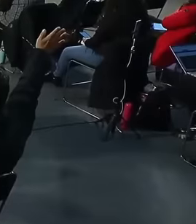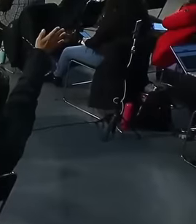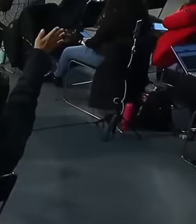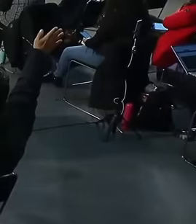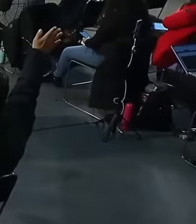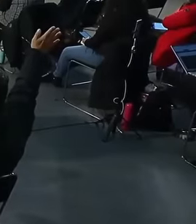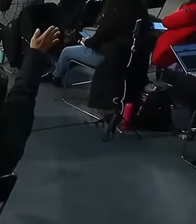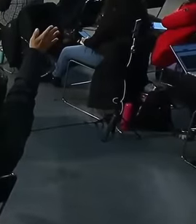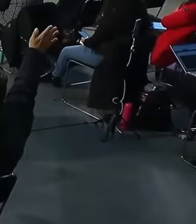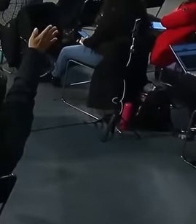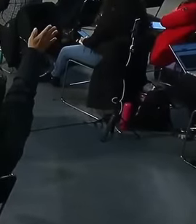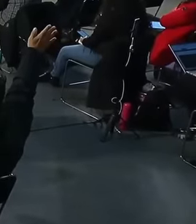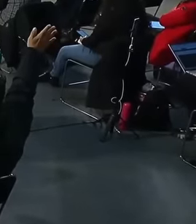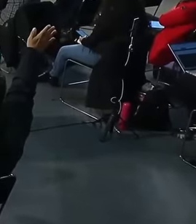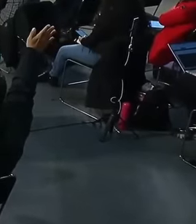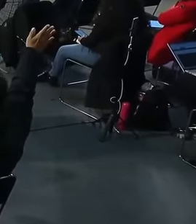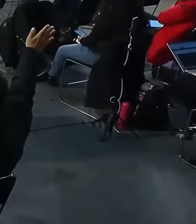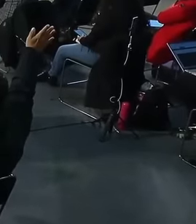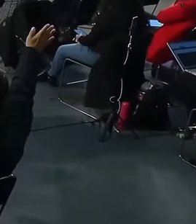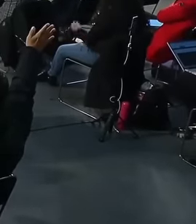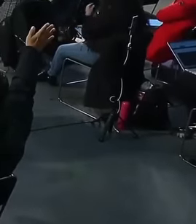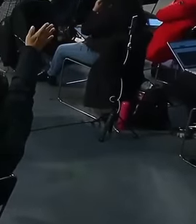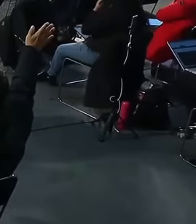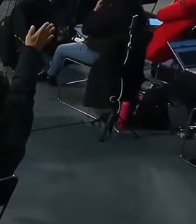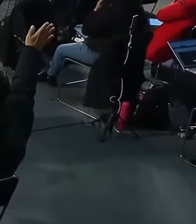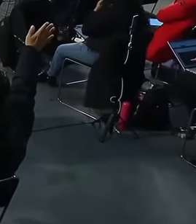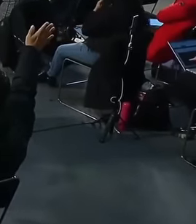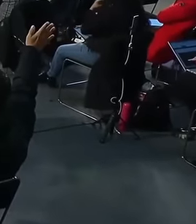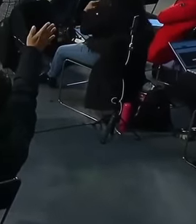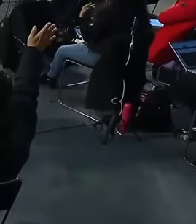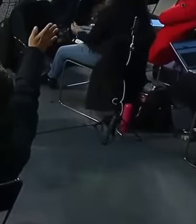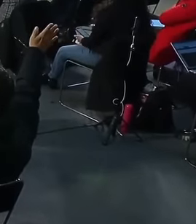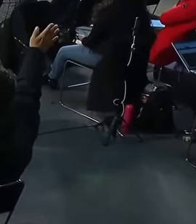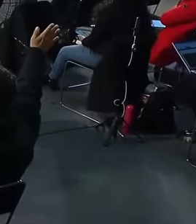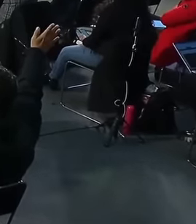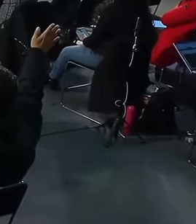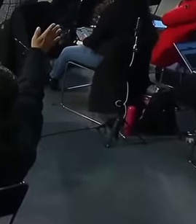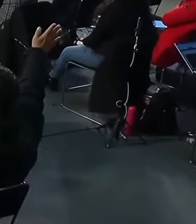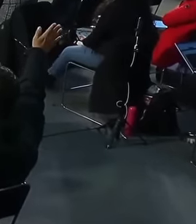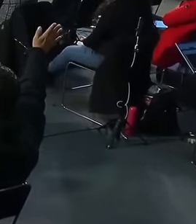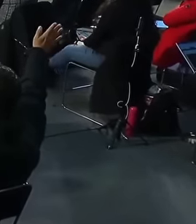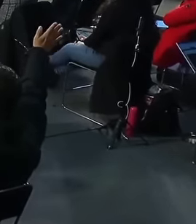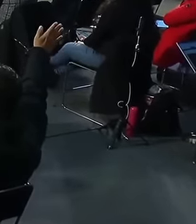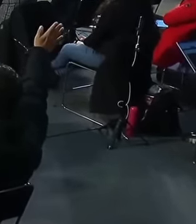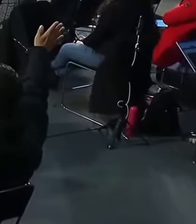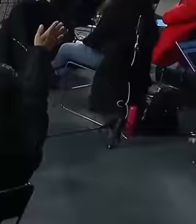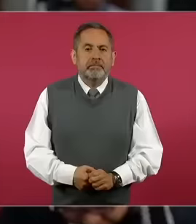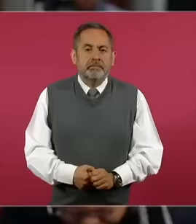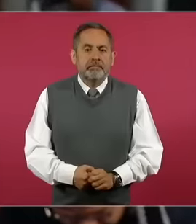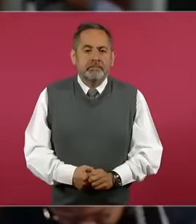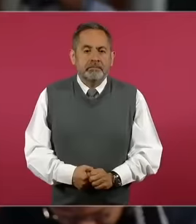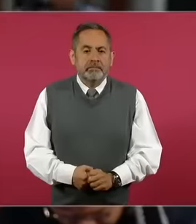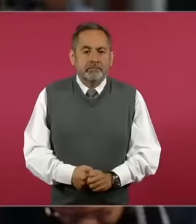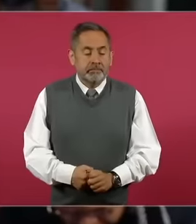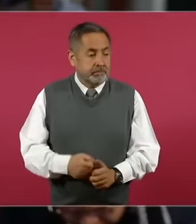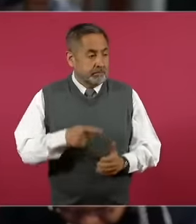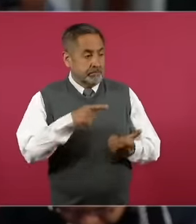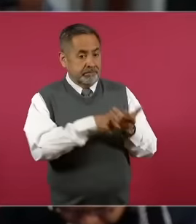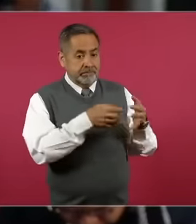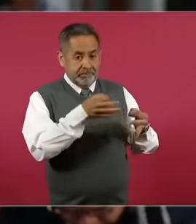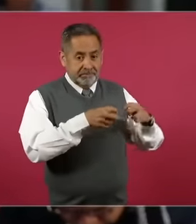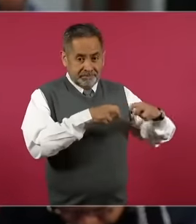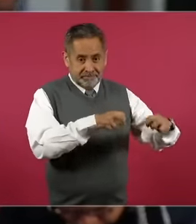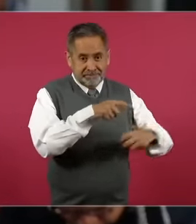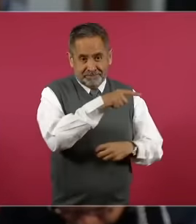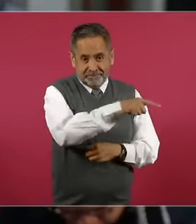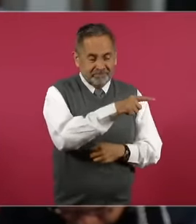circuito Froilán Muñoz Alvarado, quien es un defensor de los fideicomisos del Poder Judicial y un férreo opositor a la